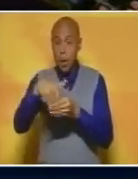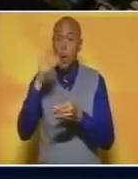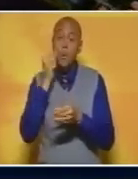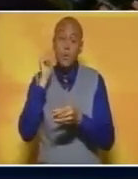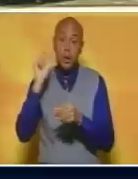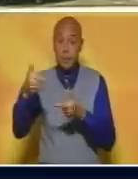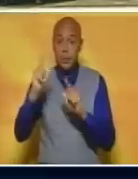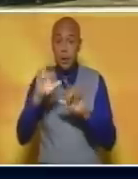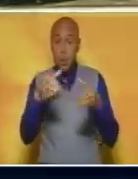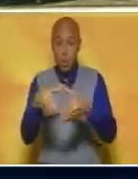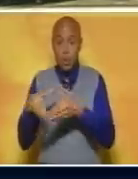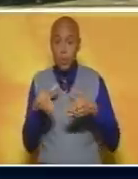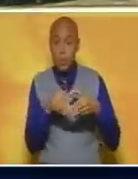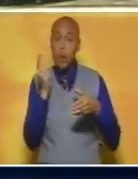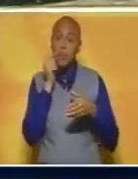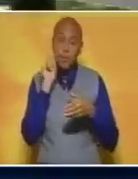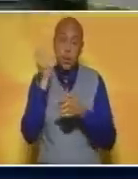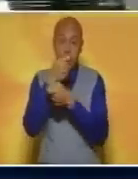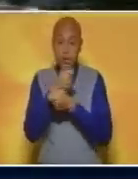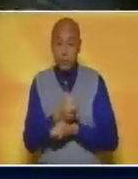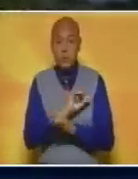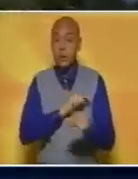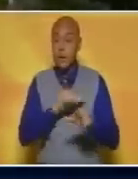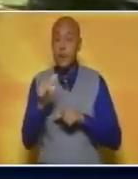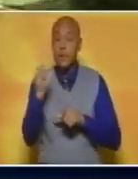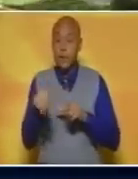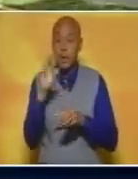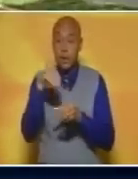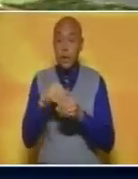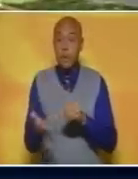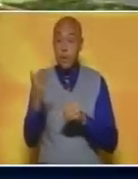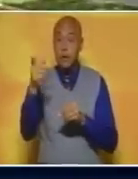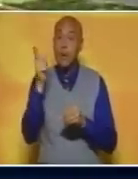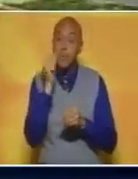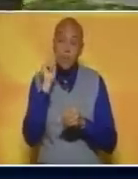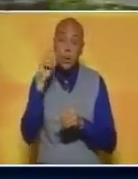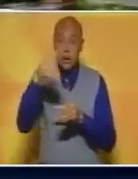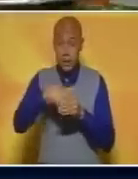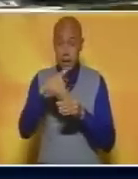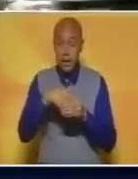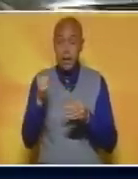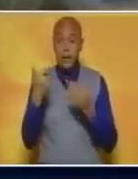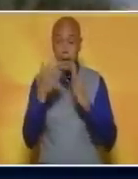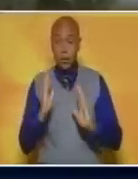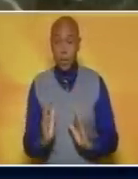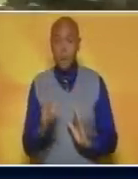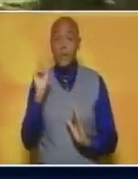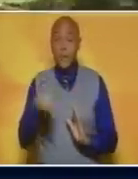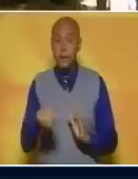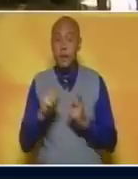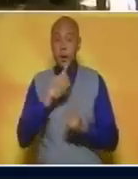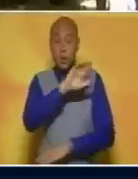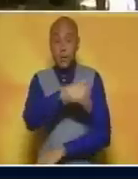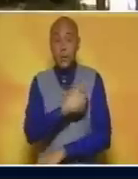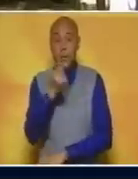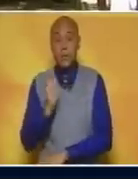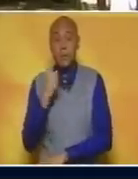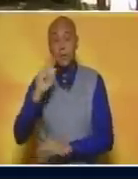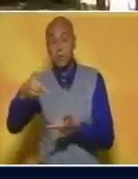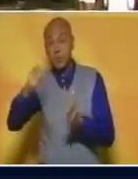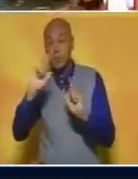incluir a diversos sectores y egresados. Afirmó que es necesario que se incluyan en las elecciones estudiantiles y que las universidades